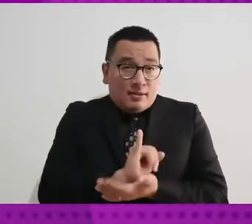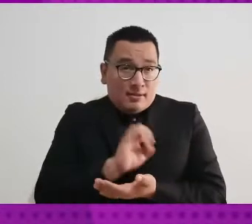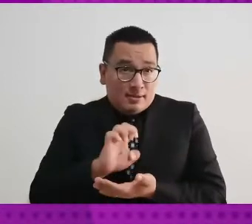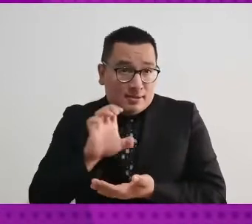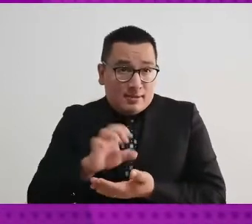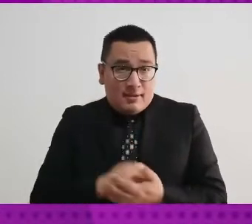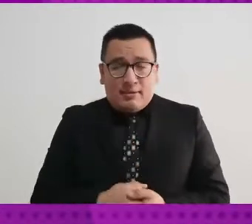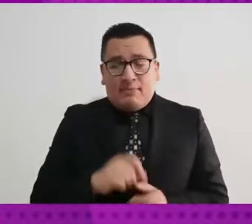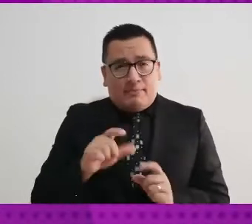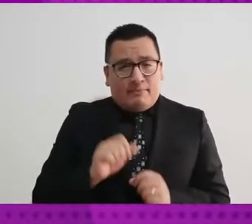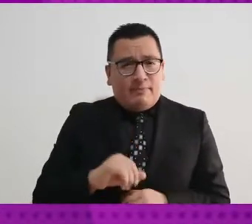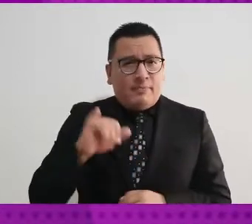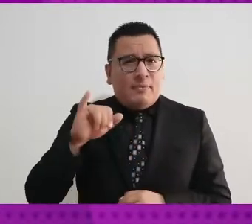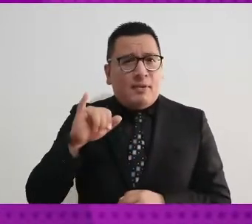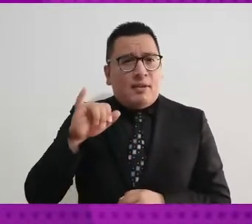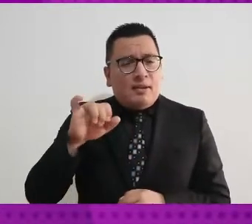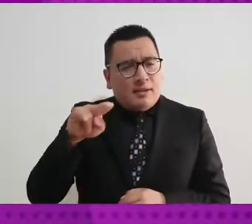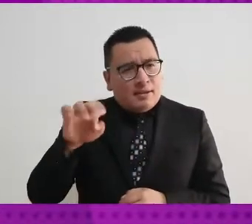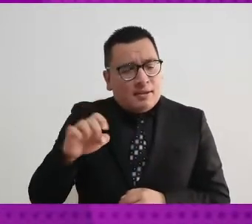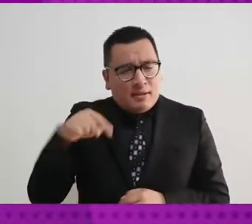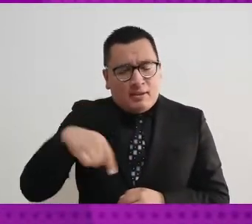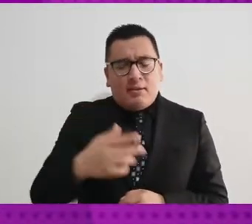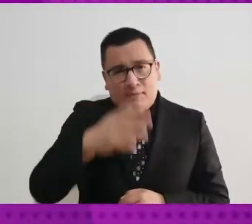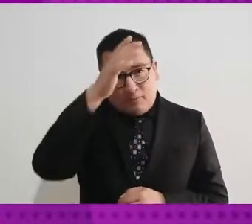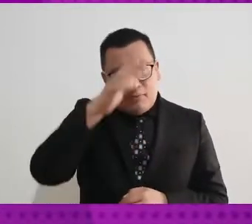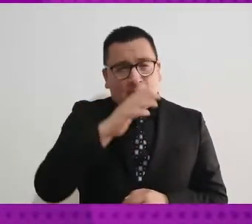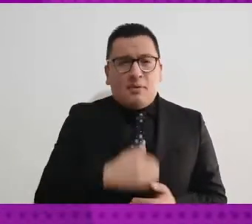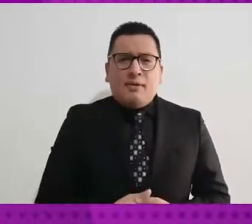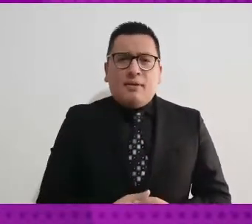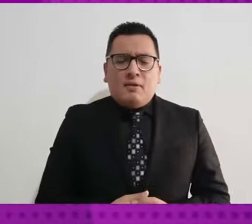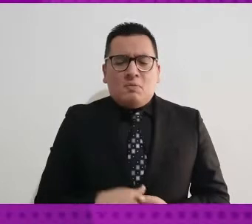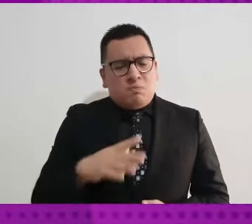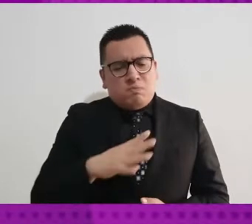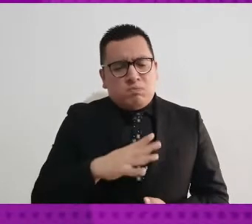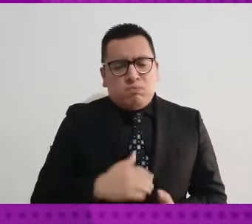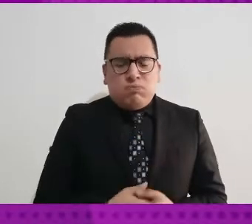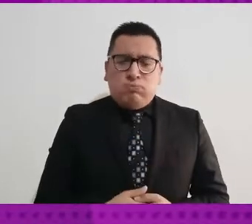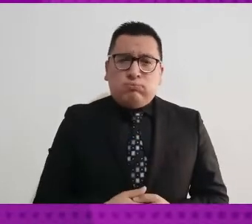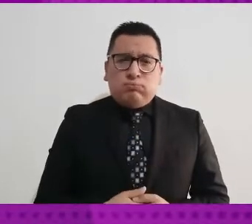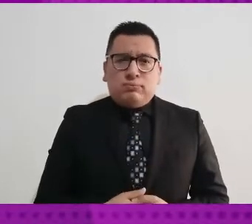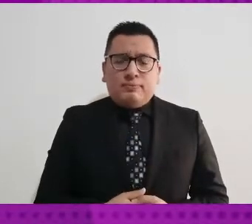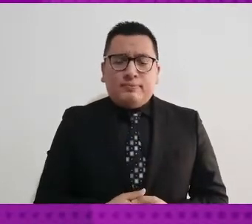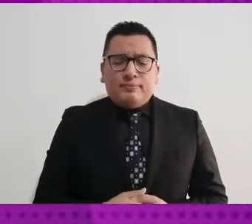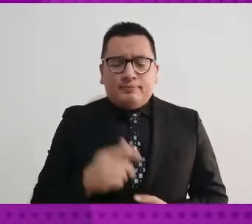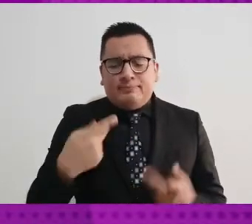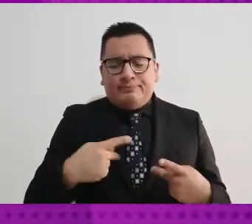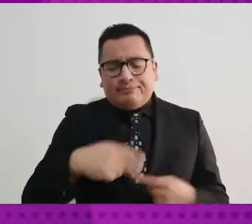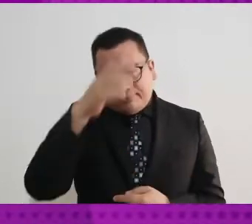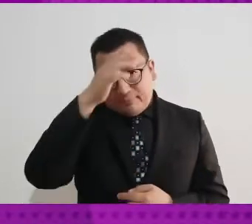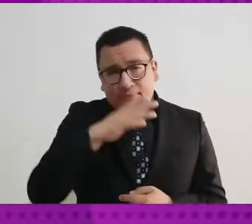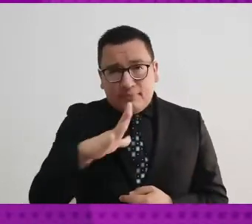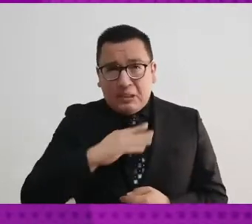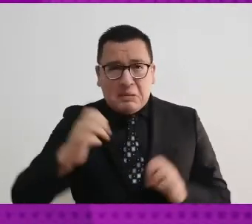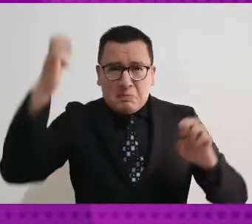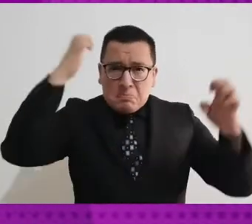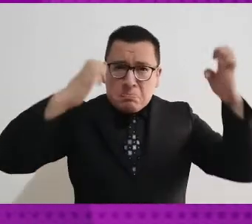Nacional Electoral, en coordinación con la Secretaría de Cultura de aquí del Estado de Coahuila, traen para nosotros, las y los coahuilenses, una